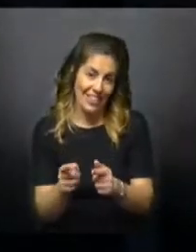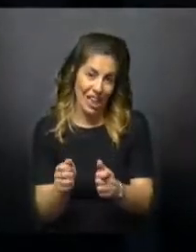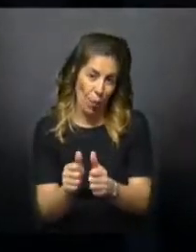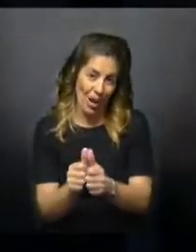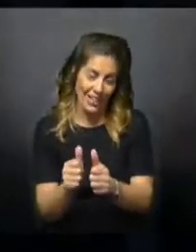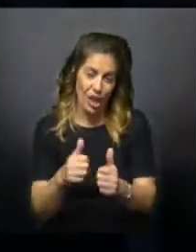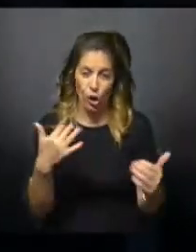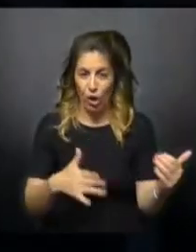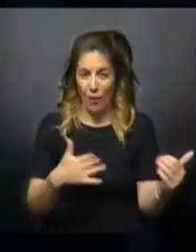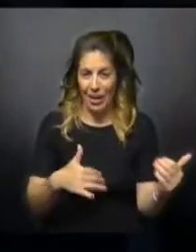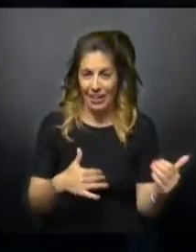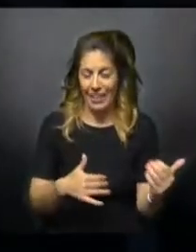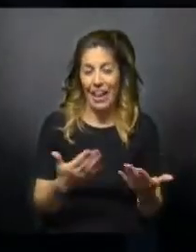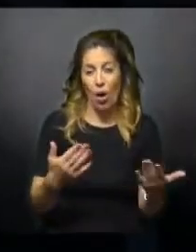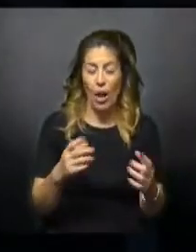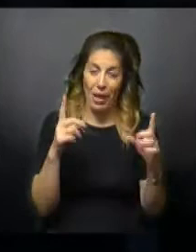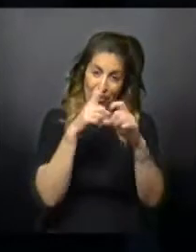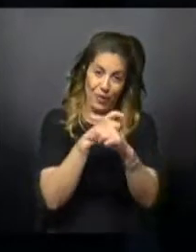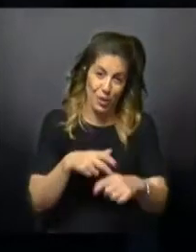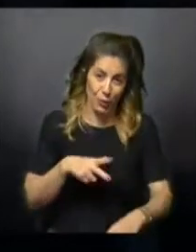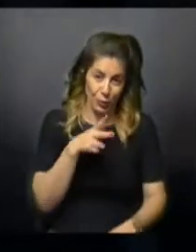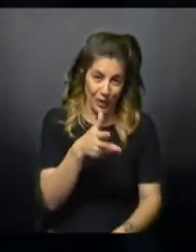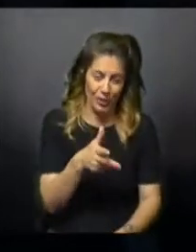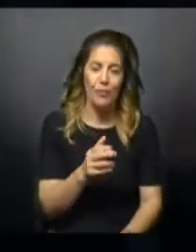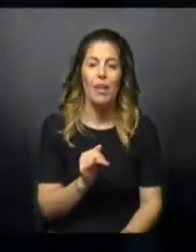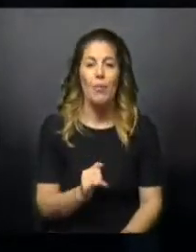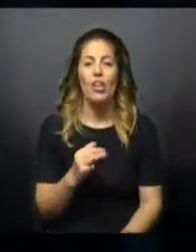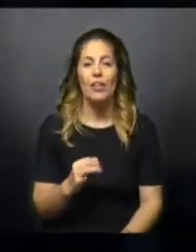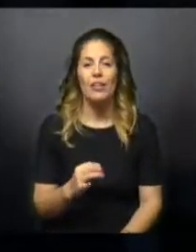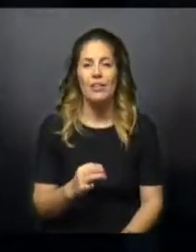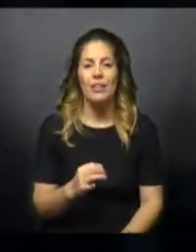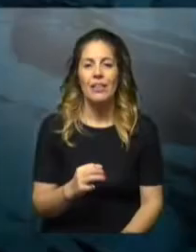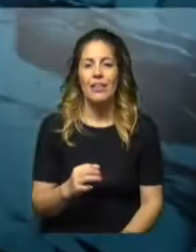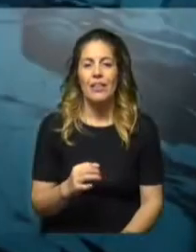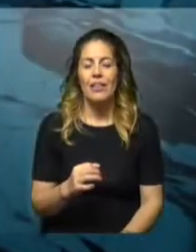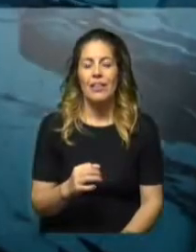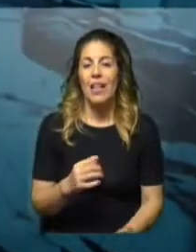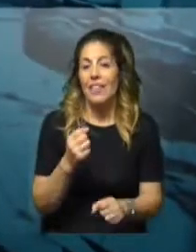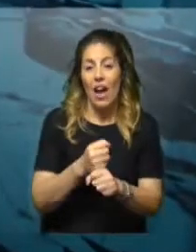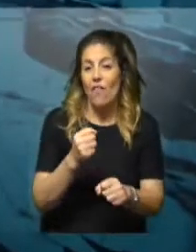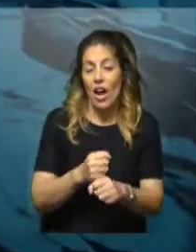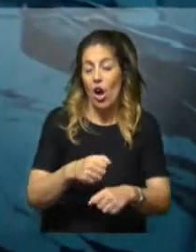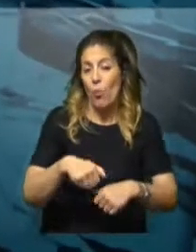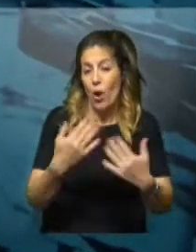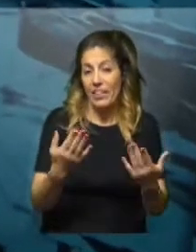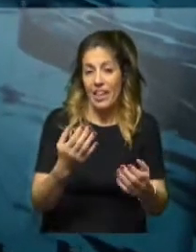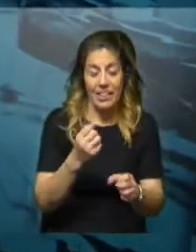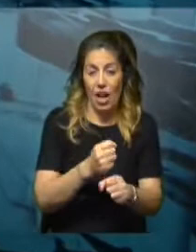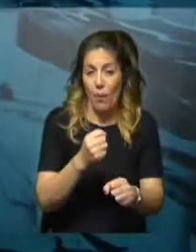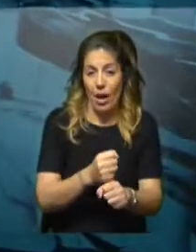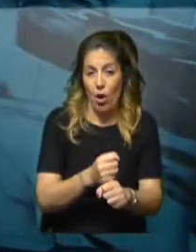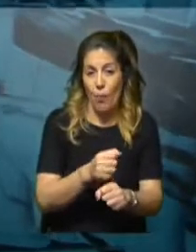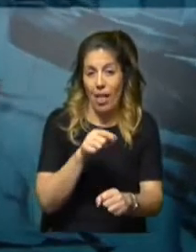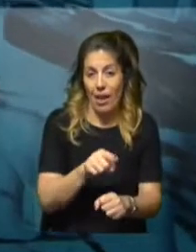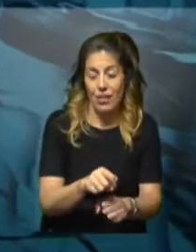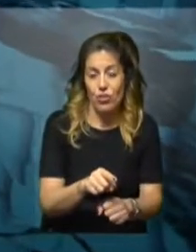complicada con la avenida de León este Bueno en realidad y se trabaja el tiempo que como cualquier trabajo que tengas disponible para eso